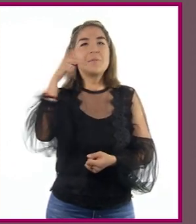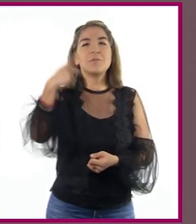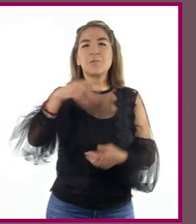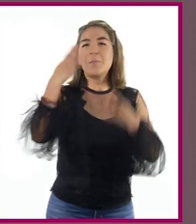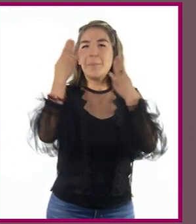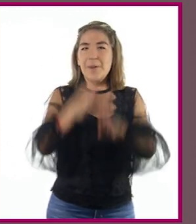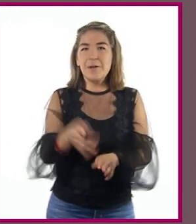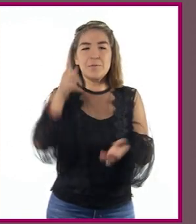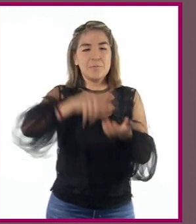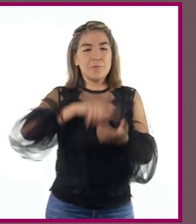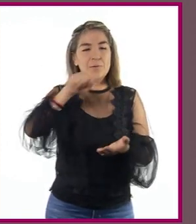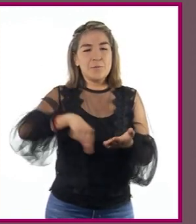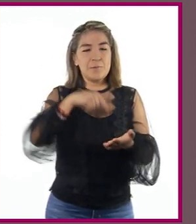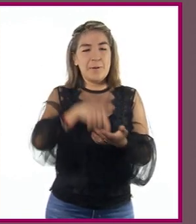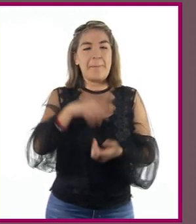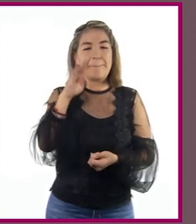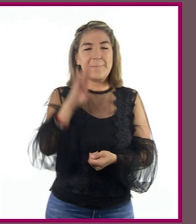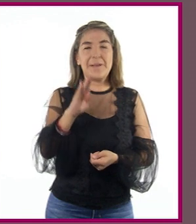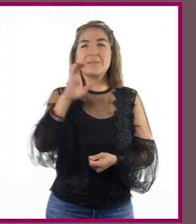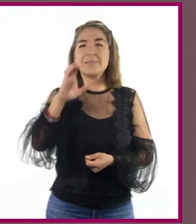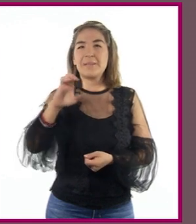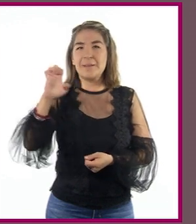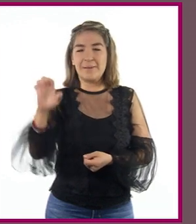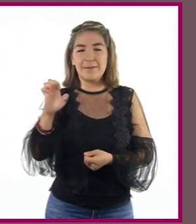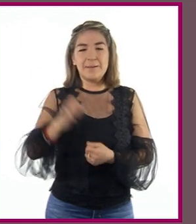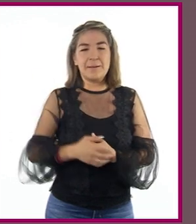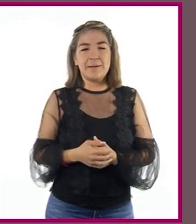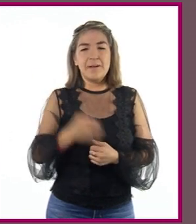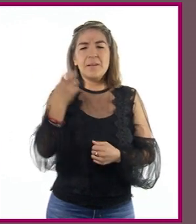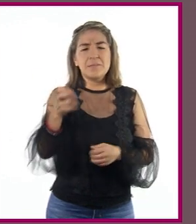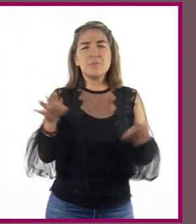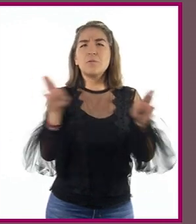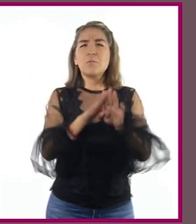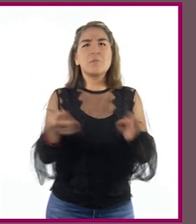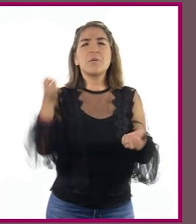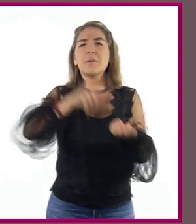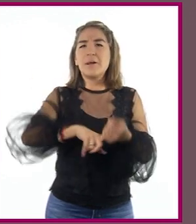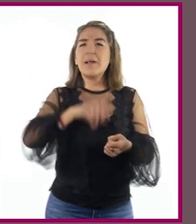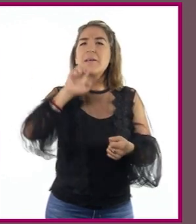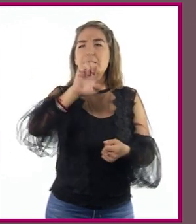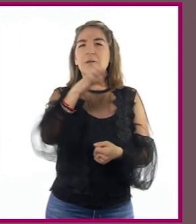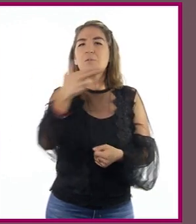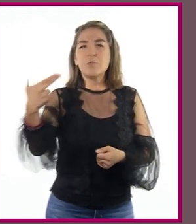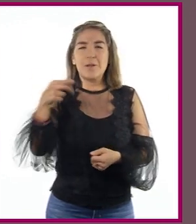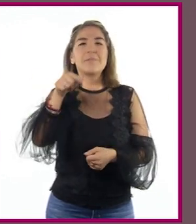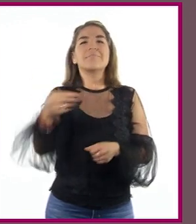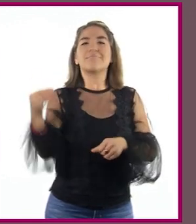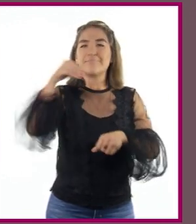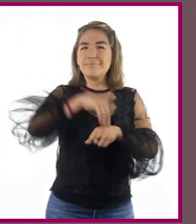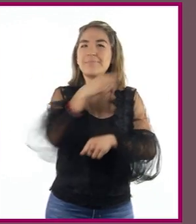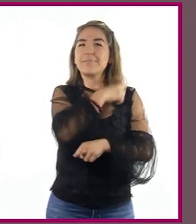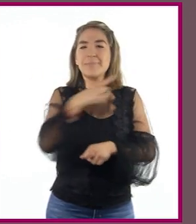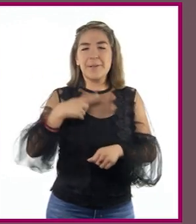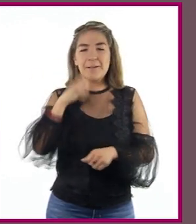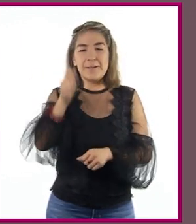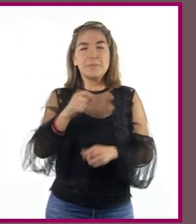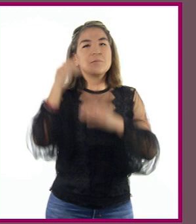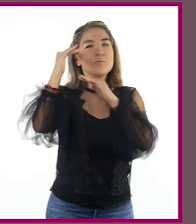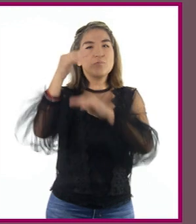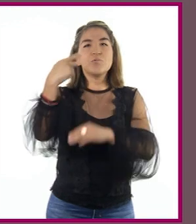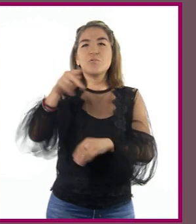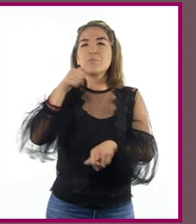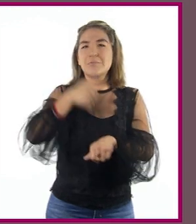Central Europeo, el BCE. Para adoptar el euro, cada estado tenía que alcanzar ciertos